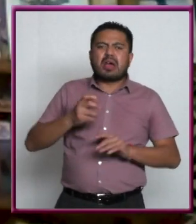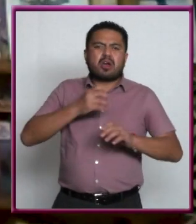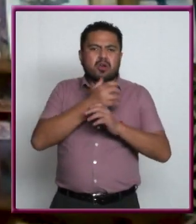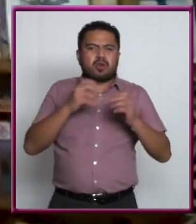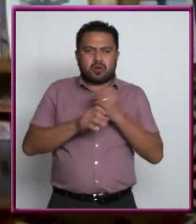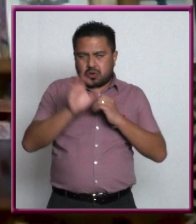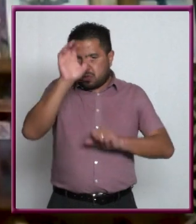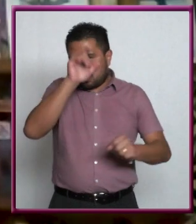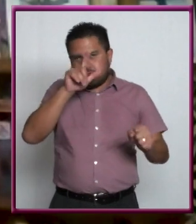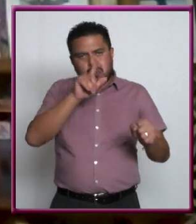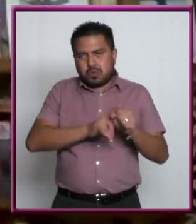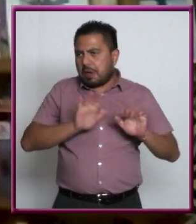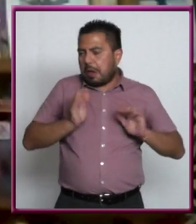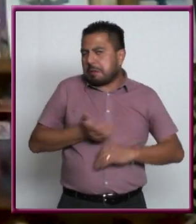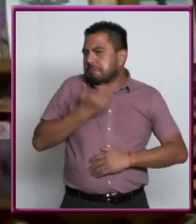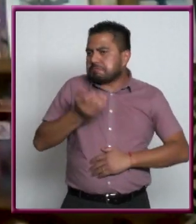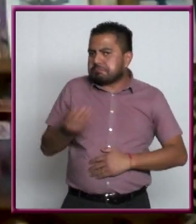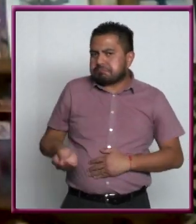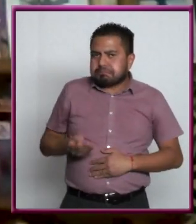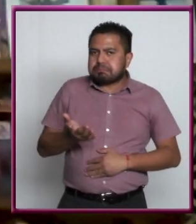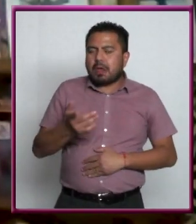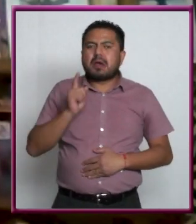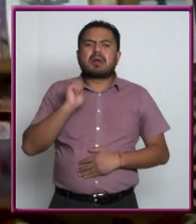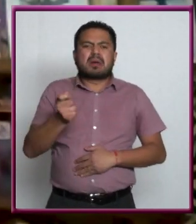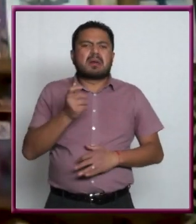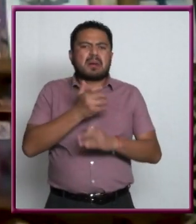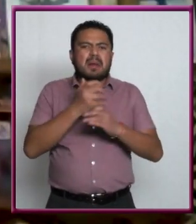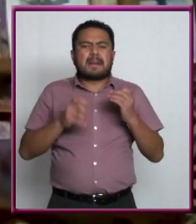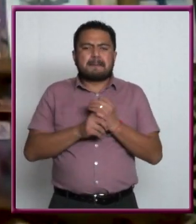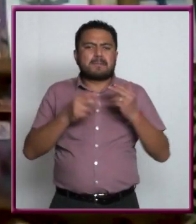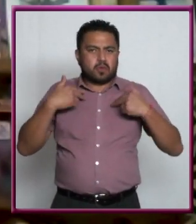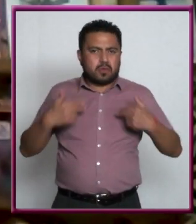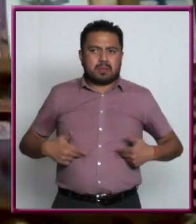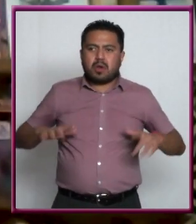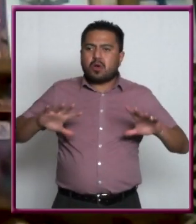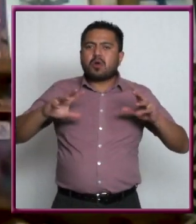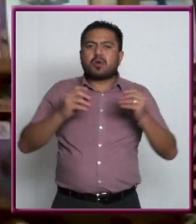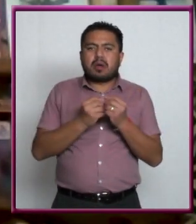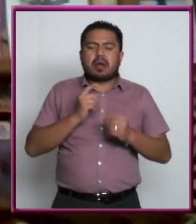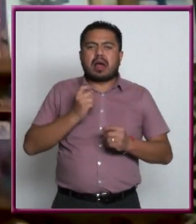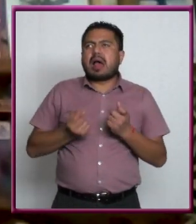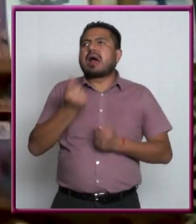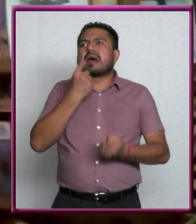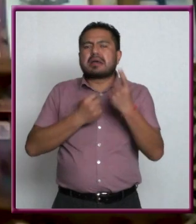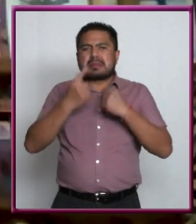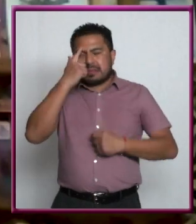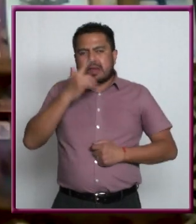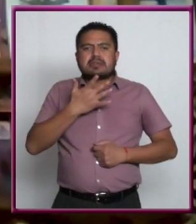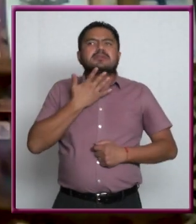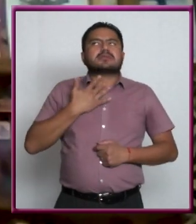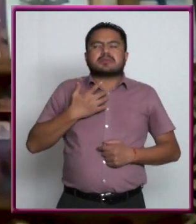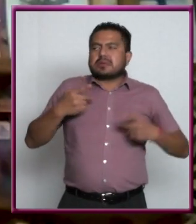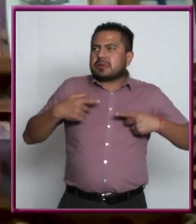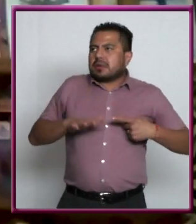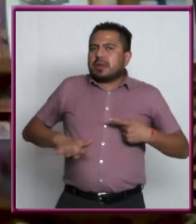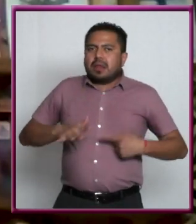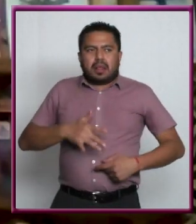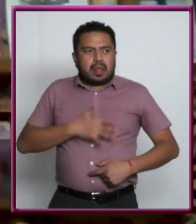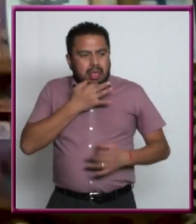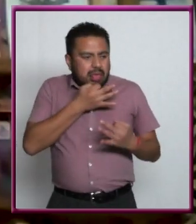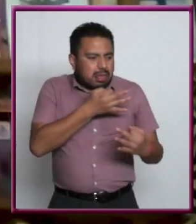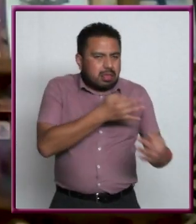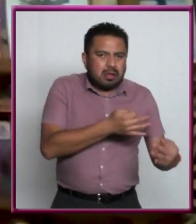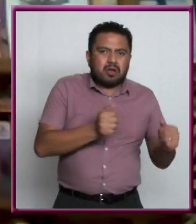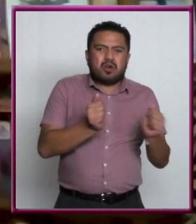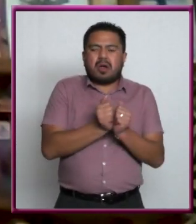básicamente es un producto cultural, es un producto que el ser humano ideó alguna vez para excitar a las